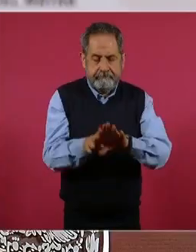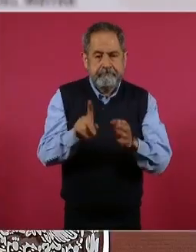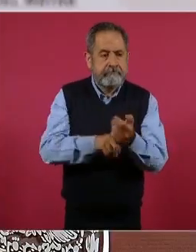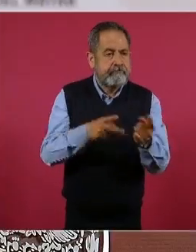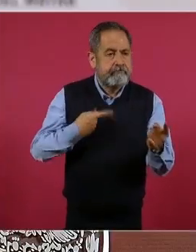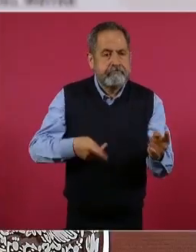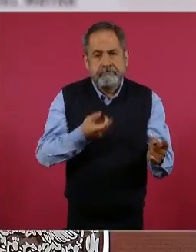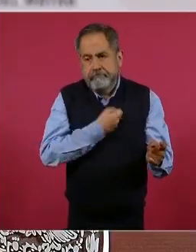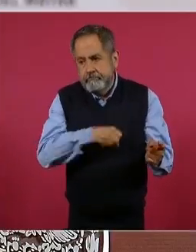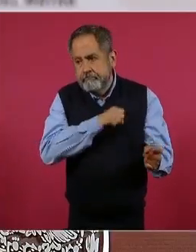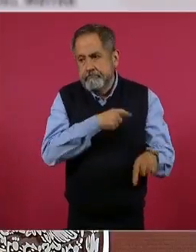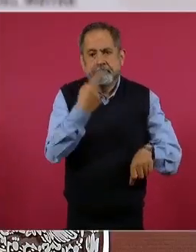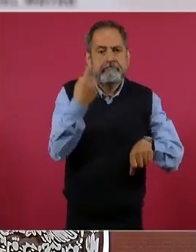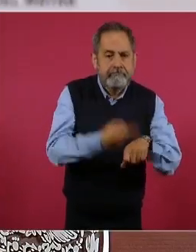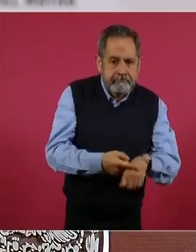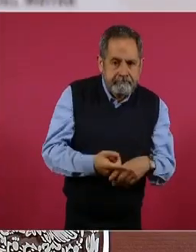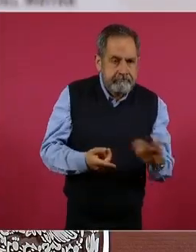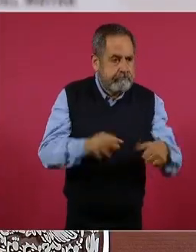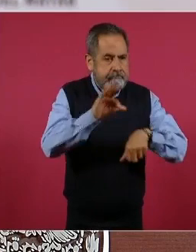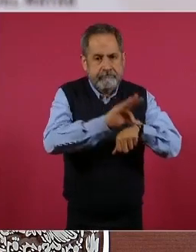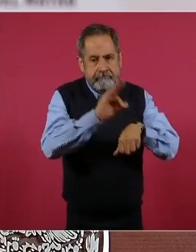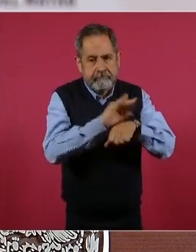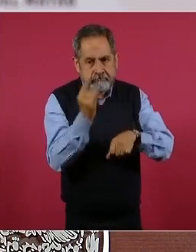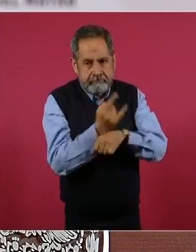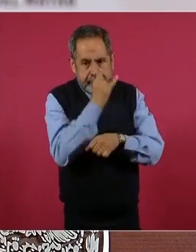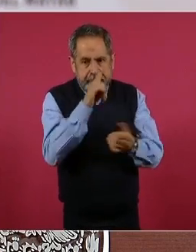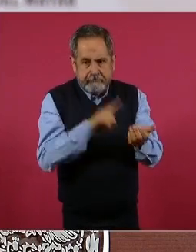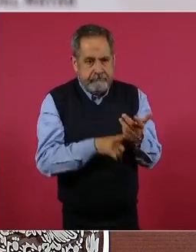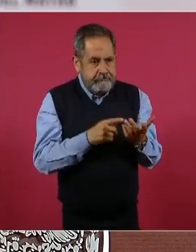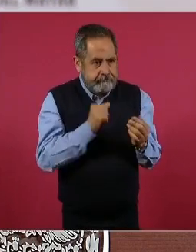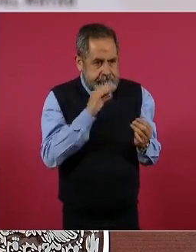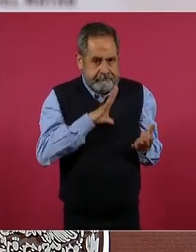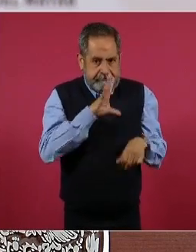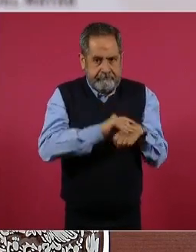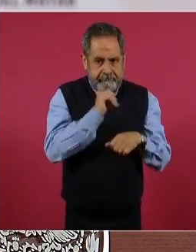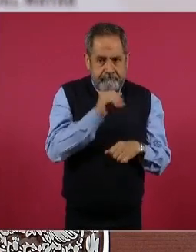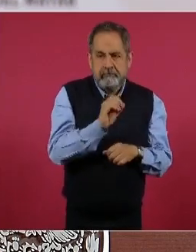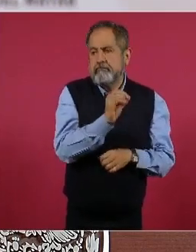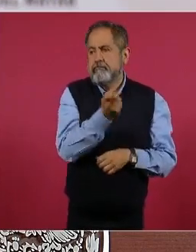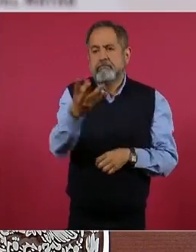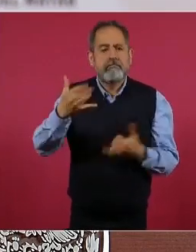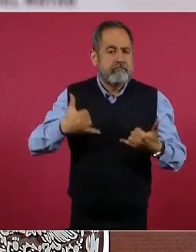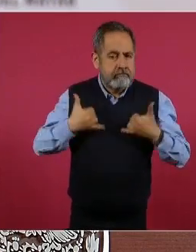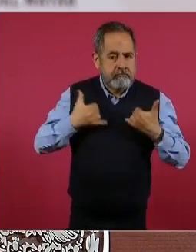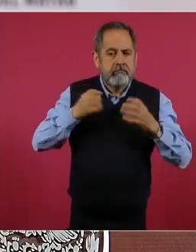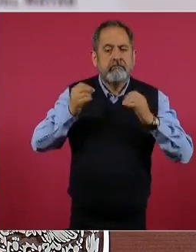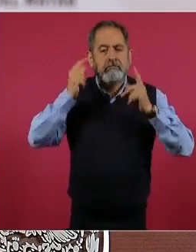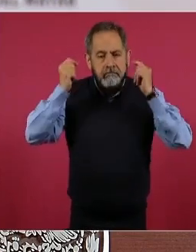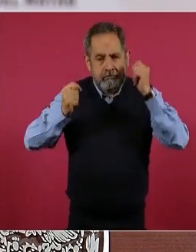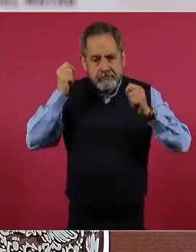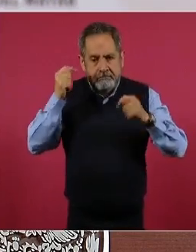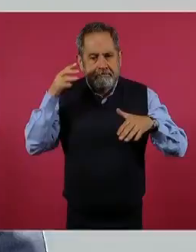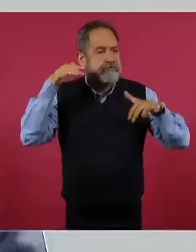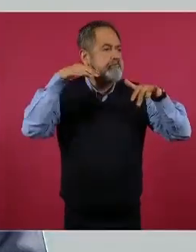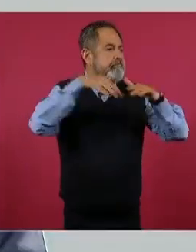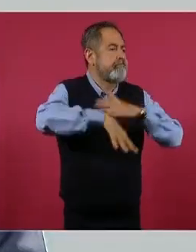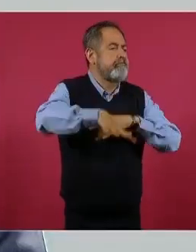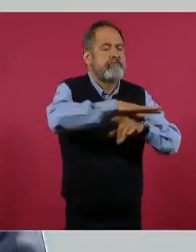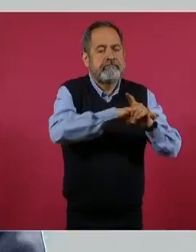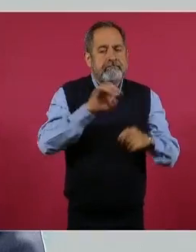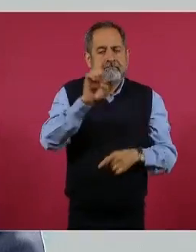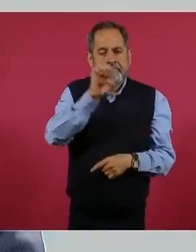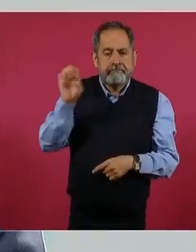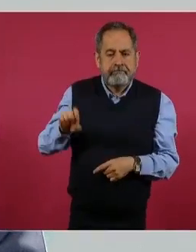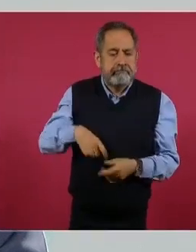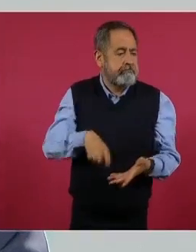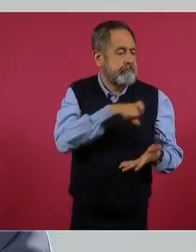cualquier persona que las llegara a consumir, particularmente jóvenes o turistas visitando este hermoso municipio de